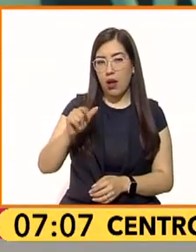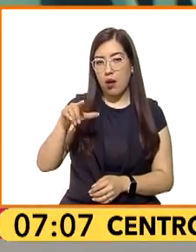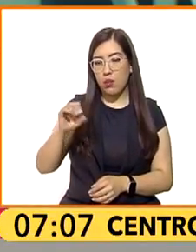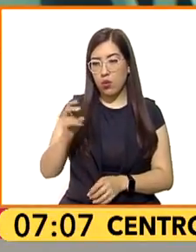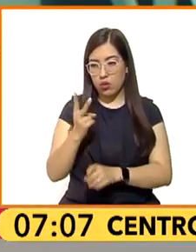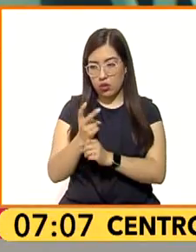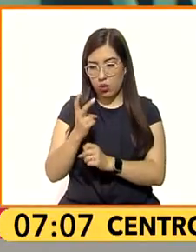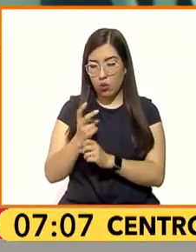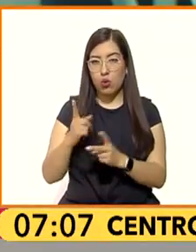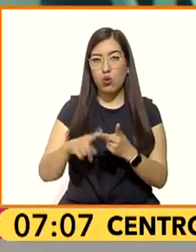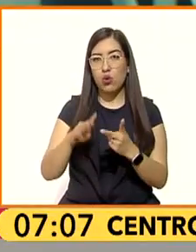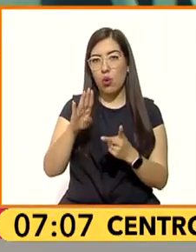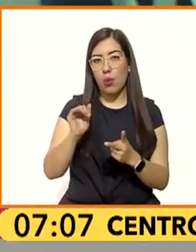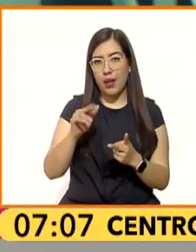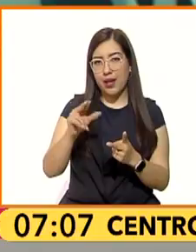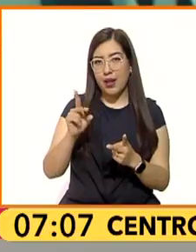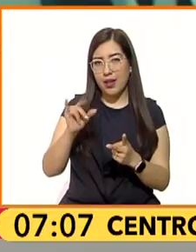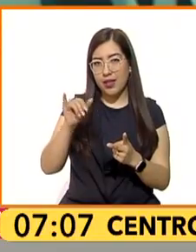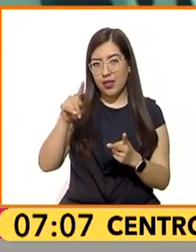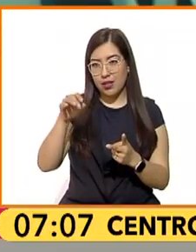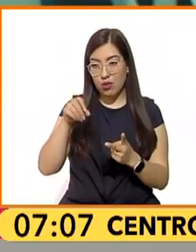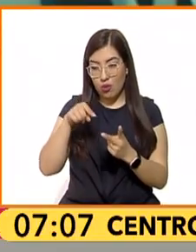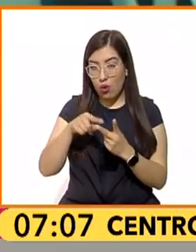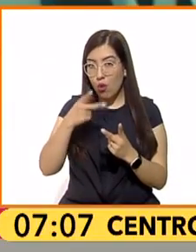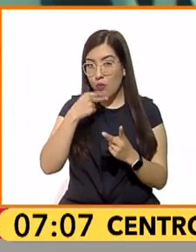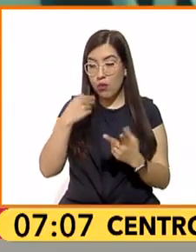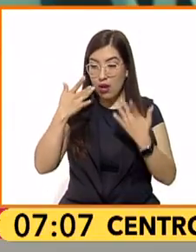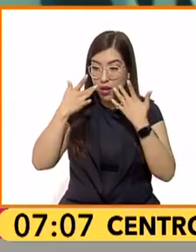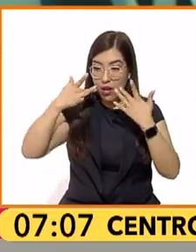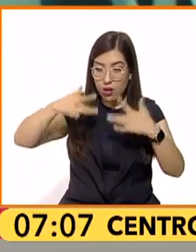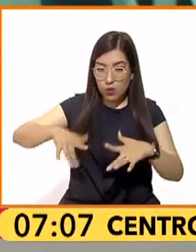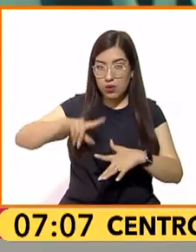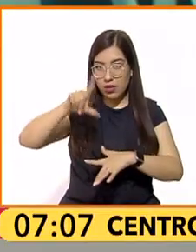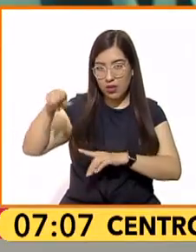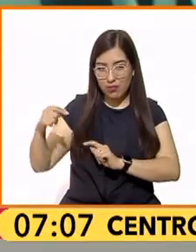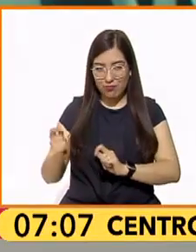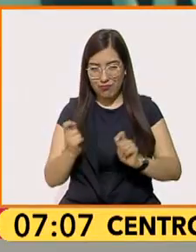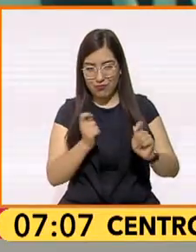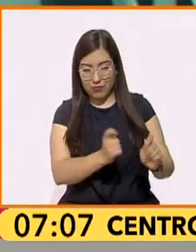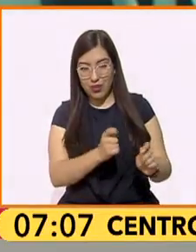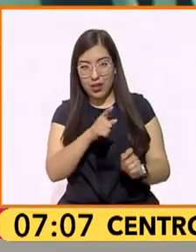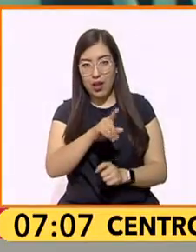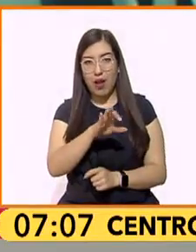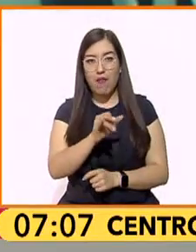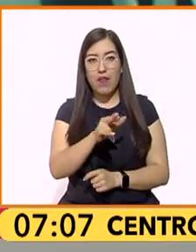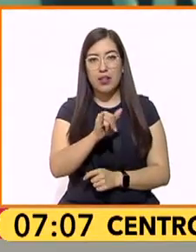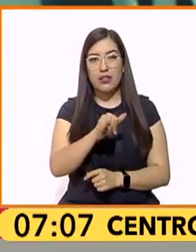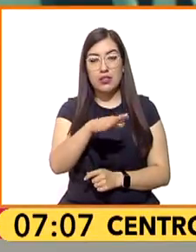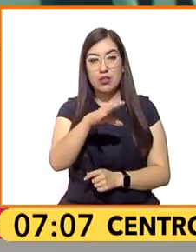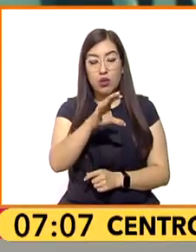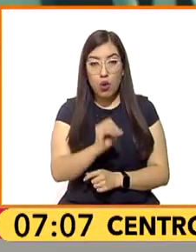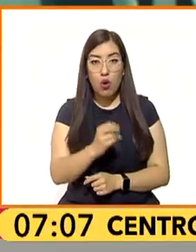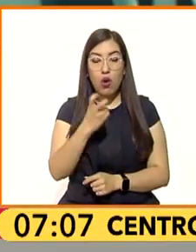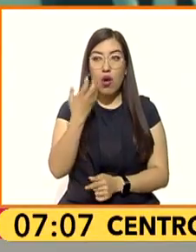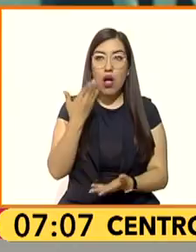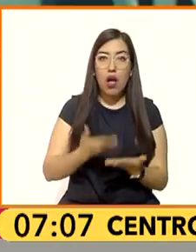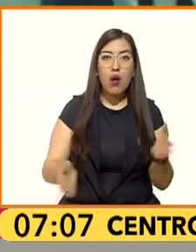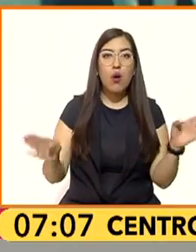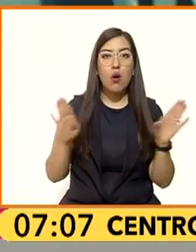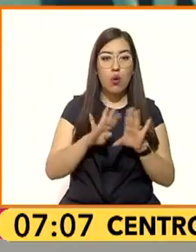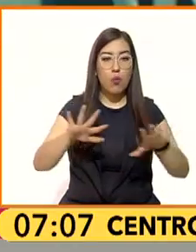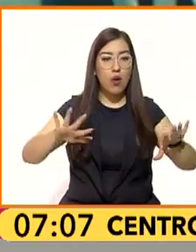por eso asciende el Papa Francisco. Estos orígenes del Papa atizaron también el